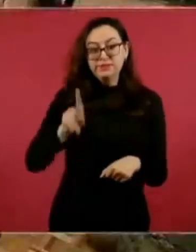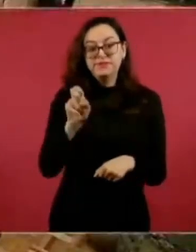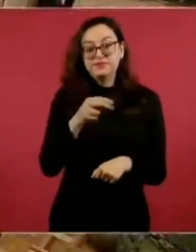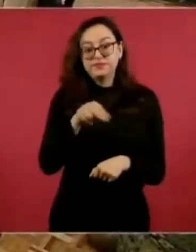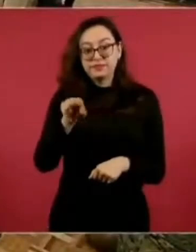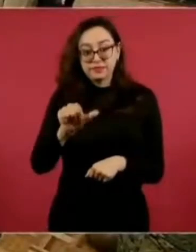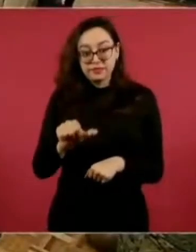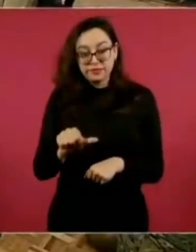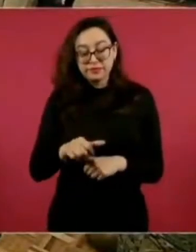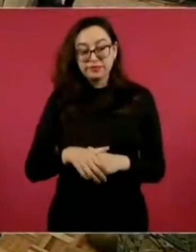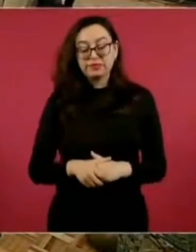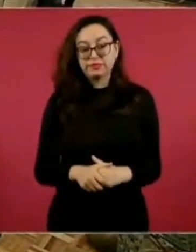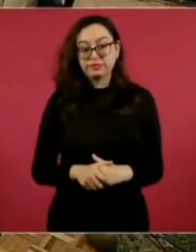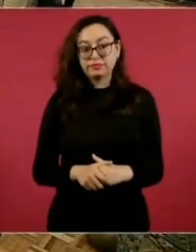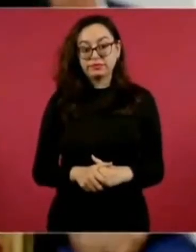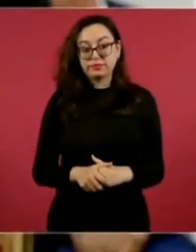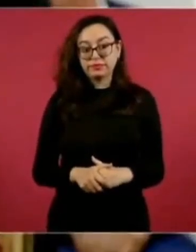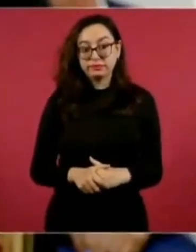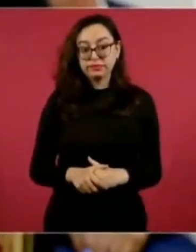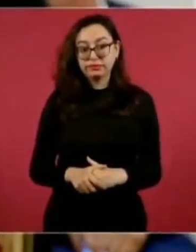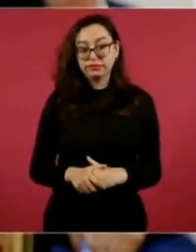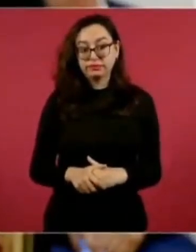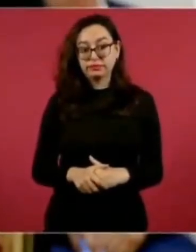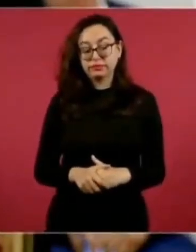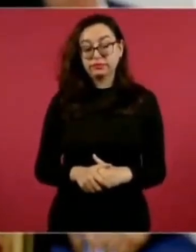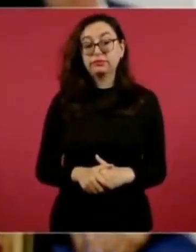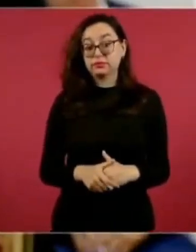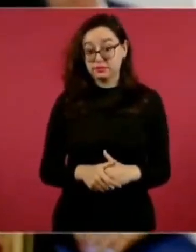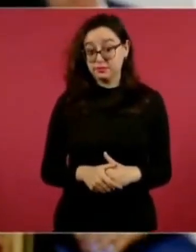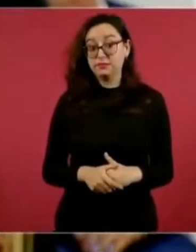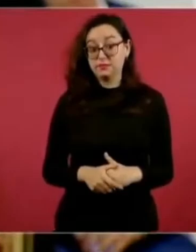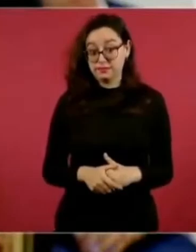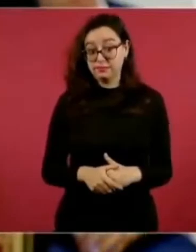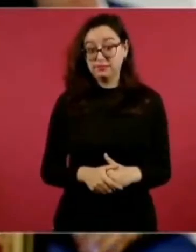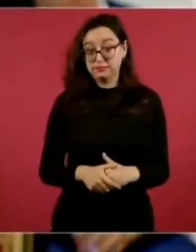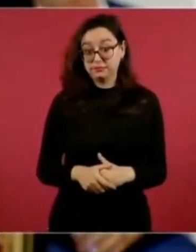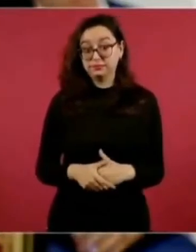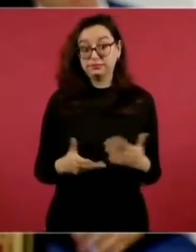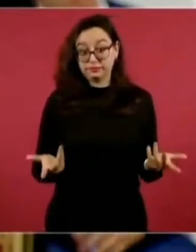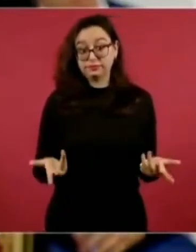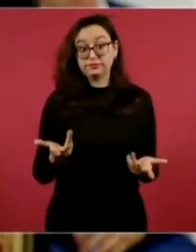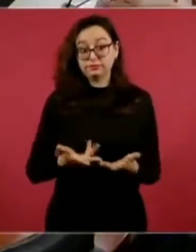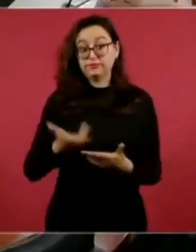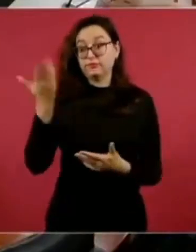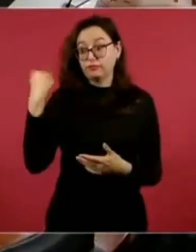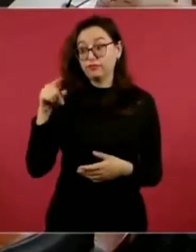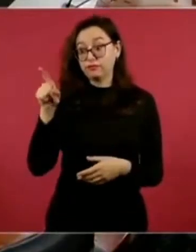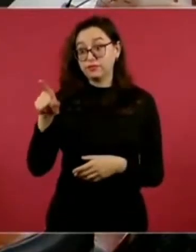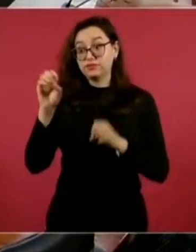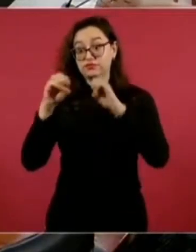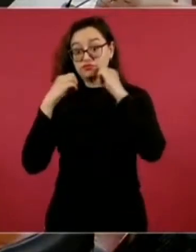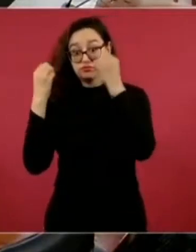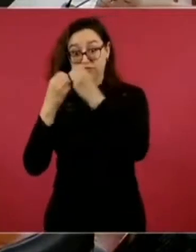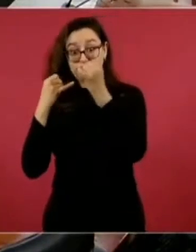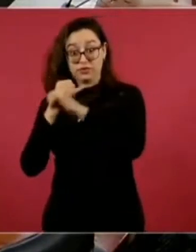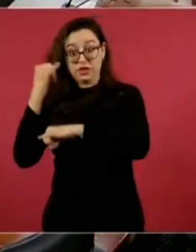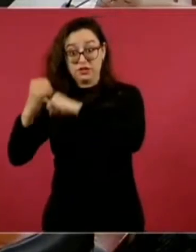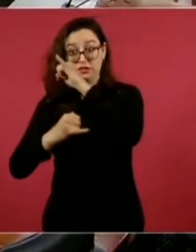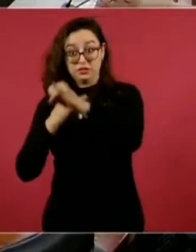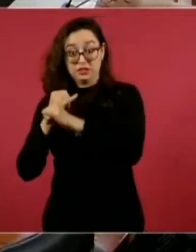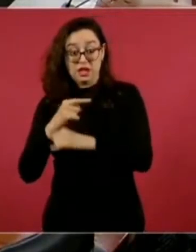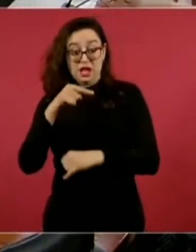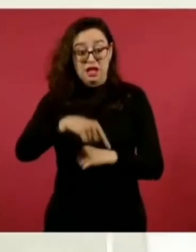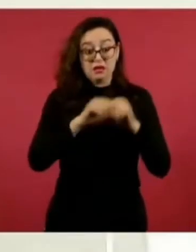Para que vinieran los expertos internacionales. Ah, sí, con el acuerdo. Así es, hicieron esos acuerdos y no sé si en su